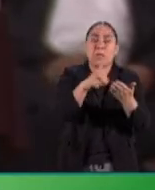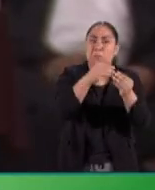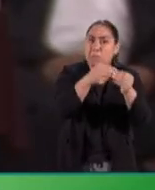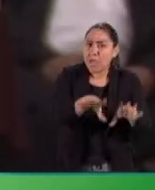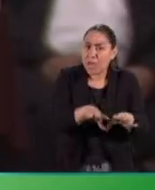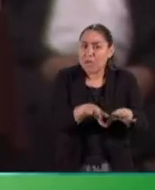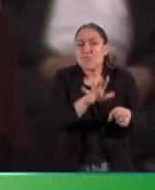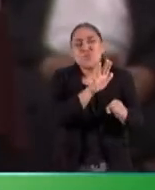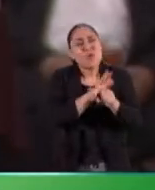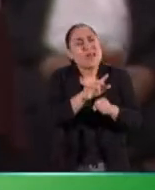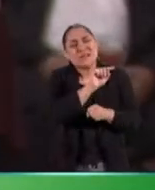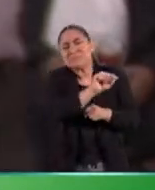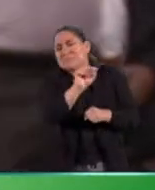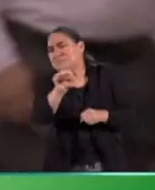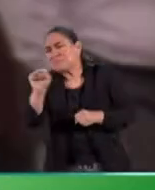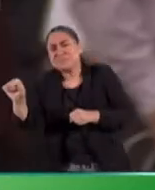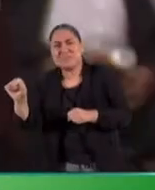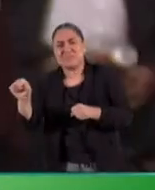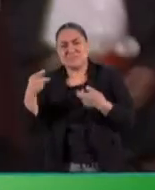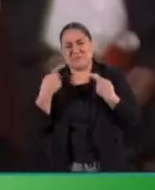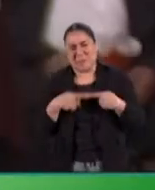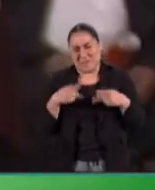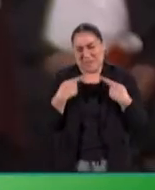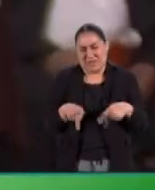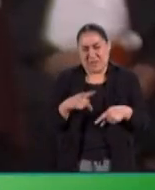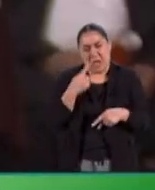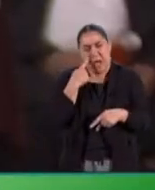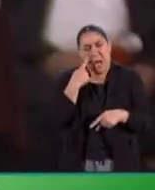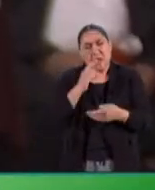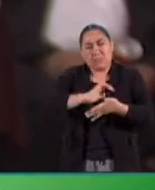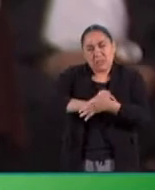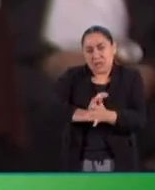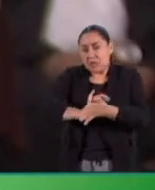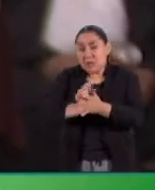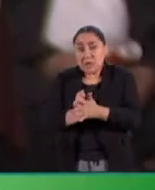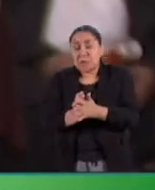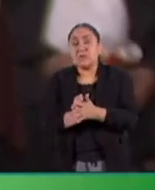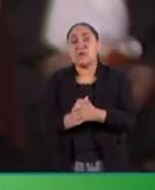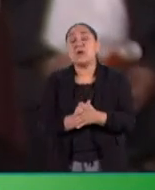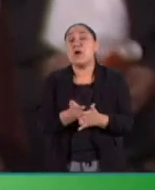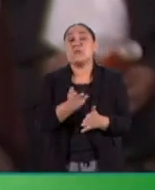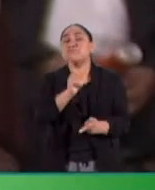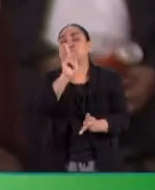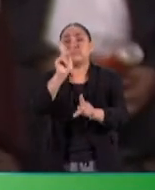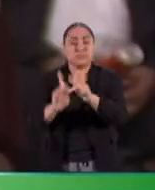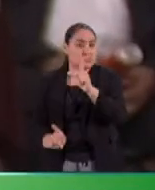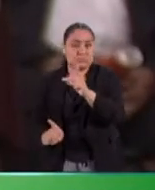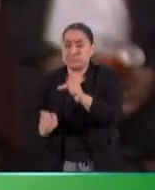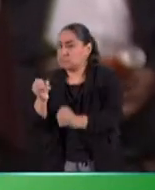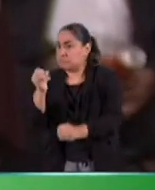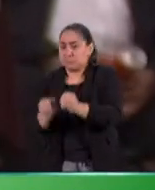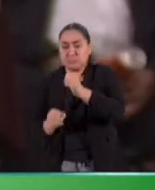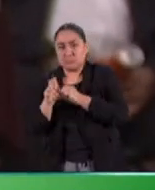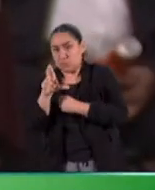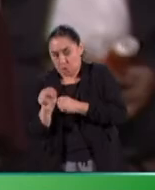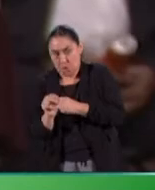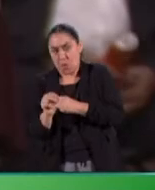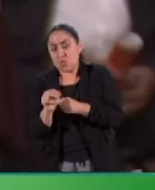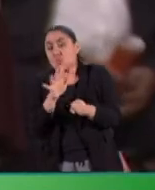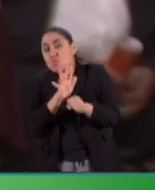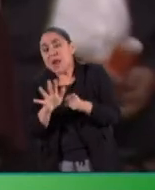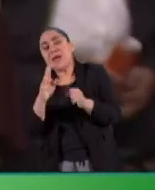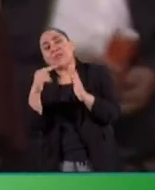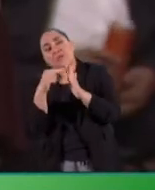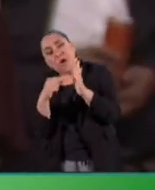alguno de los sectores históricamente excluidos y discriminados se suspendan los efectos de Tales actos